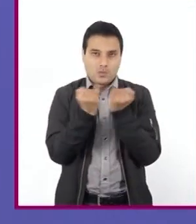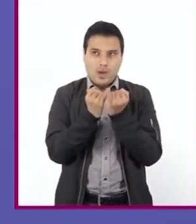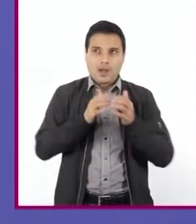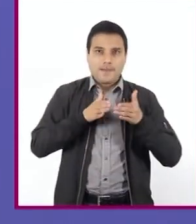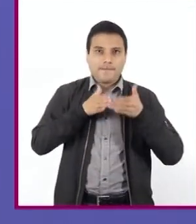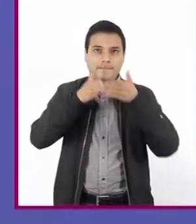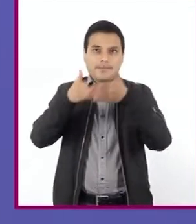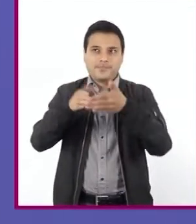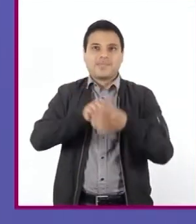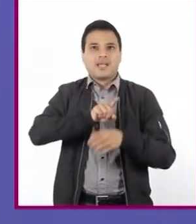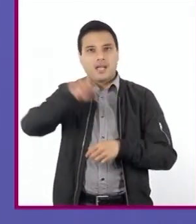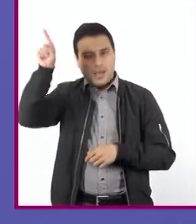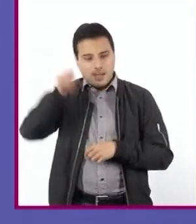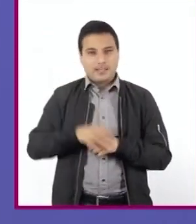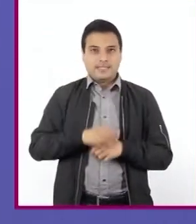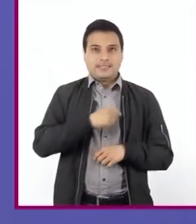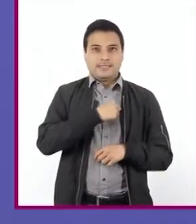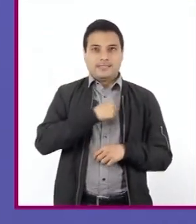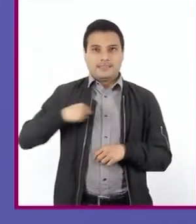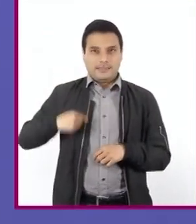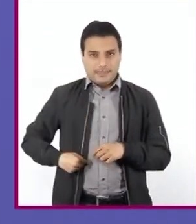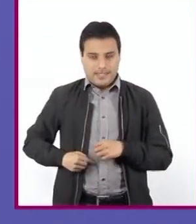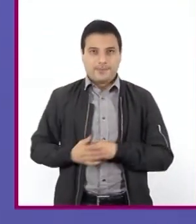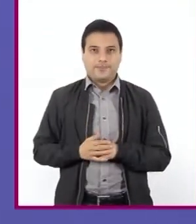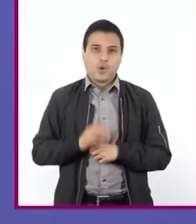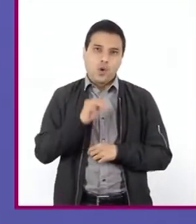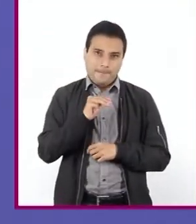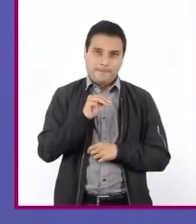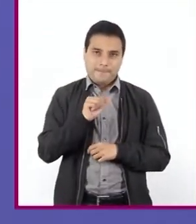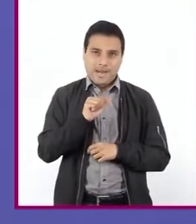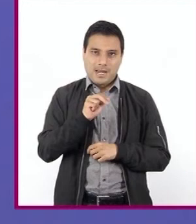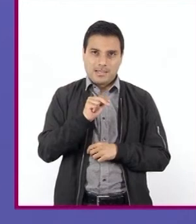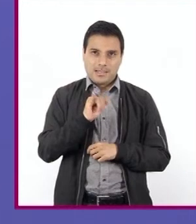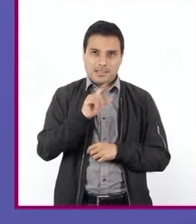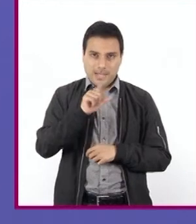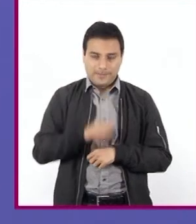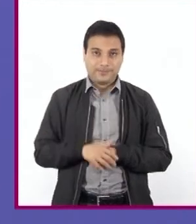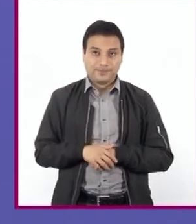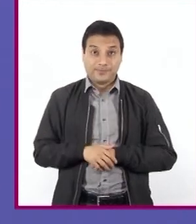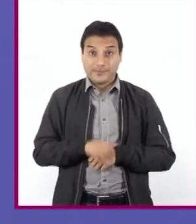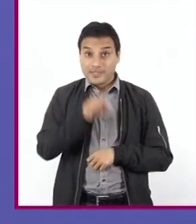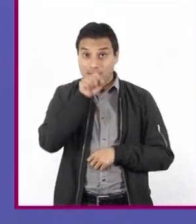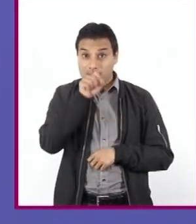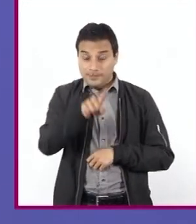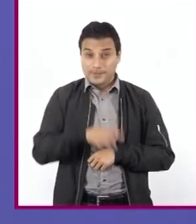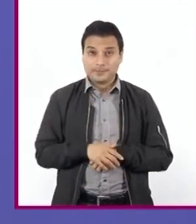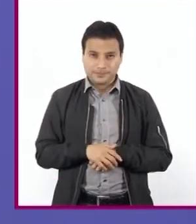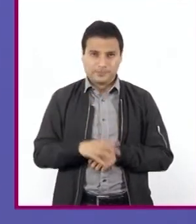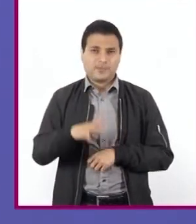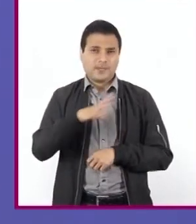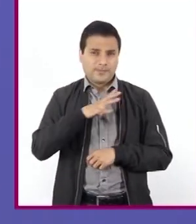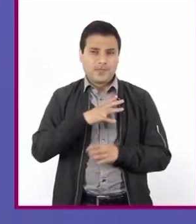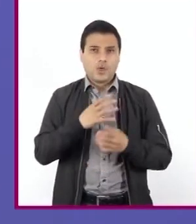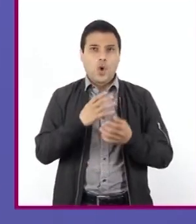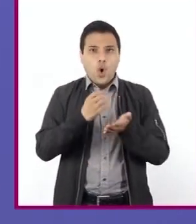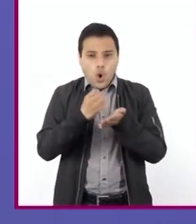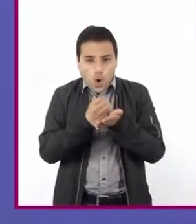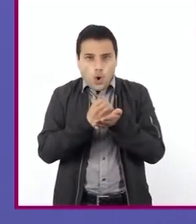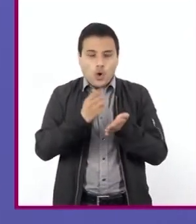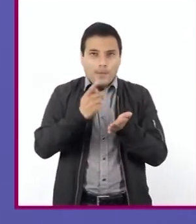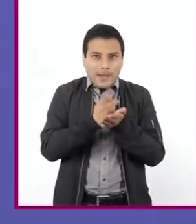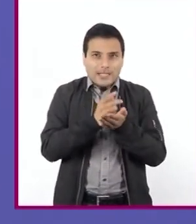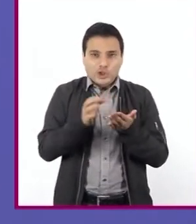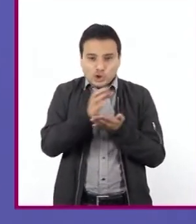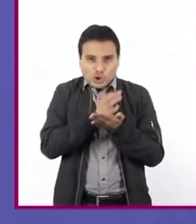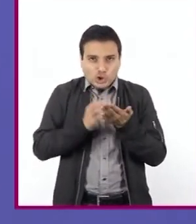conexión con Manila. En Acapulco, lugar a donde llegaban los galeones, se intercambiaban lingotes y monedas de